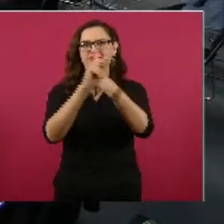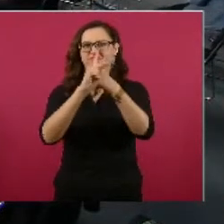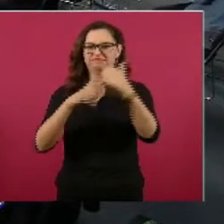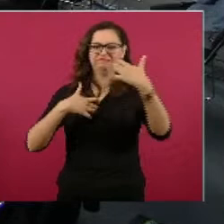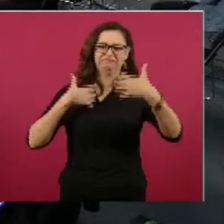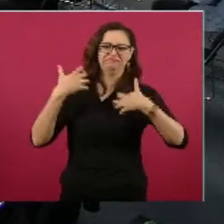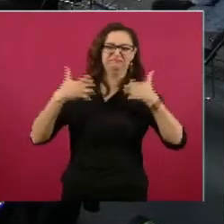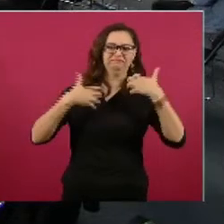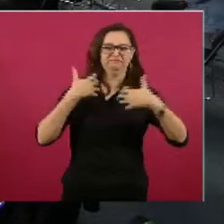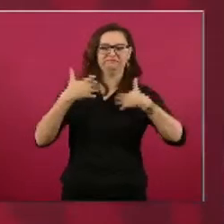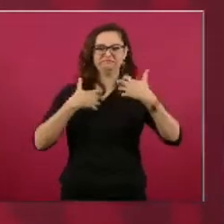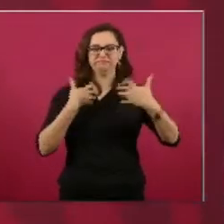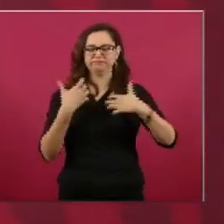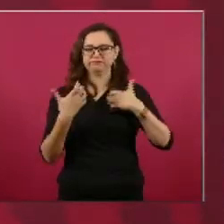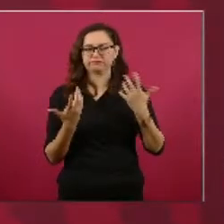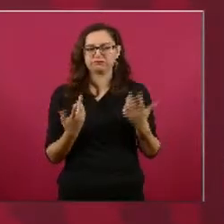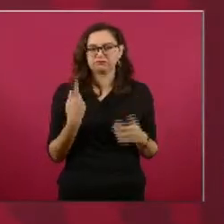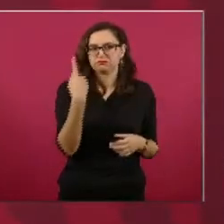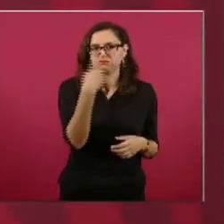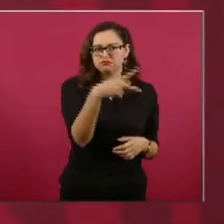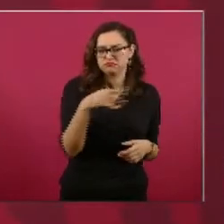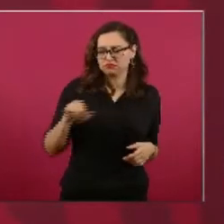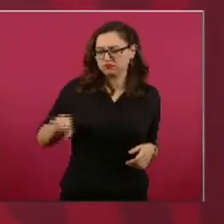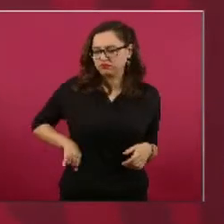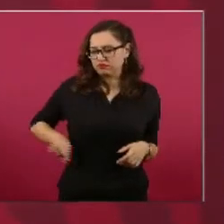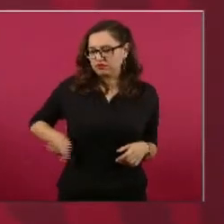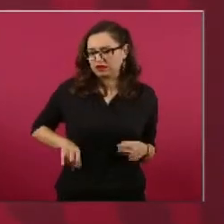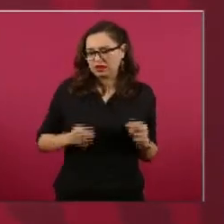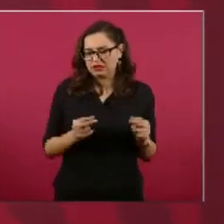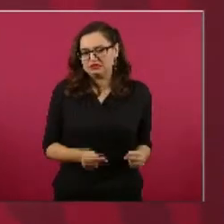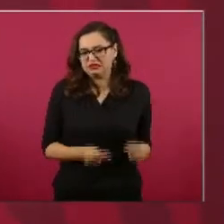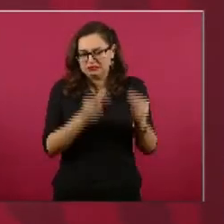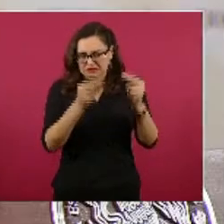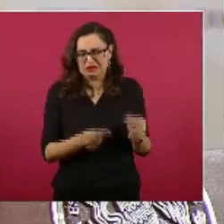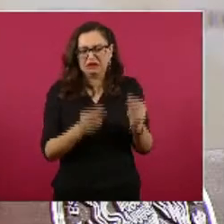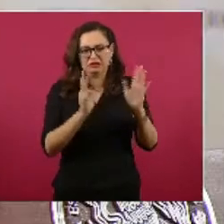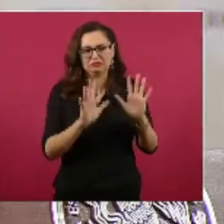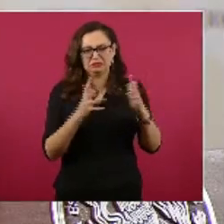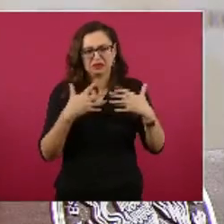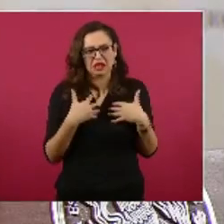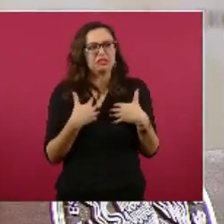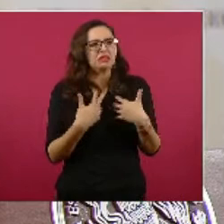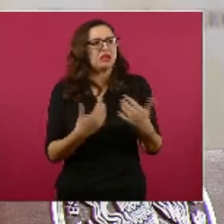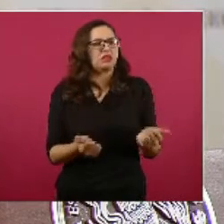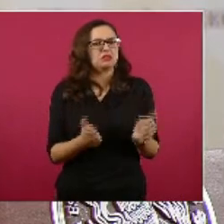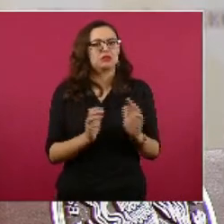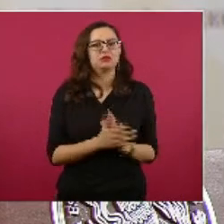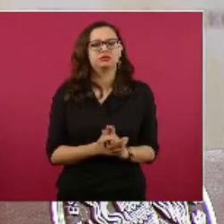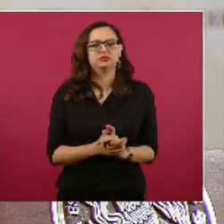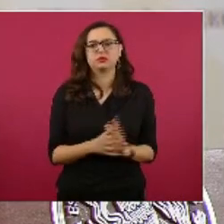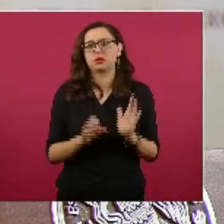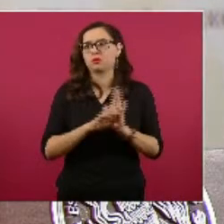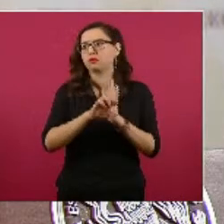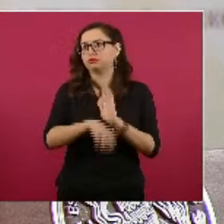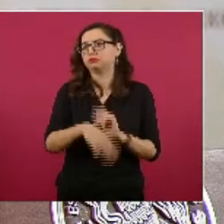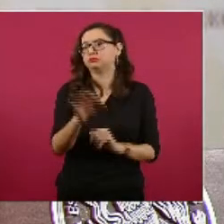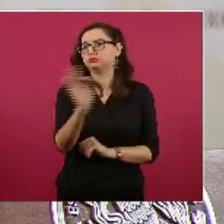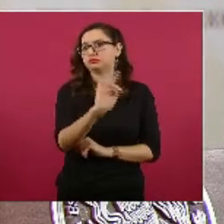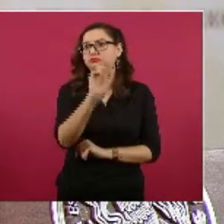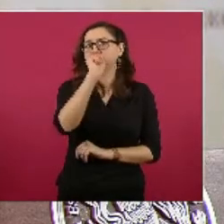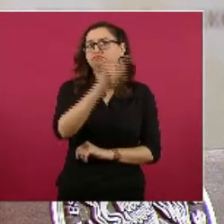a lo mejor hasta mi amigo larry fin de blackrock